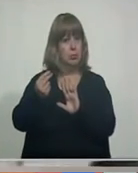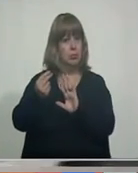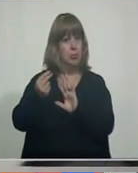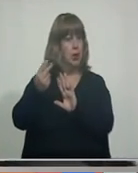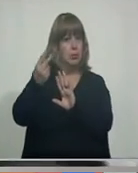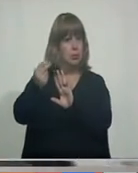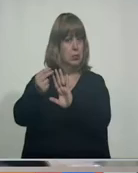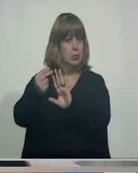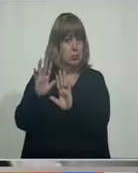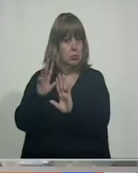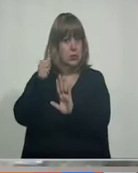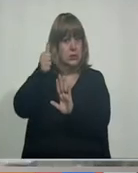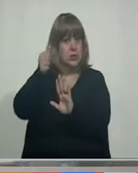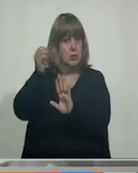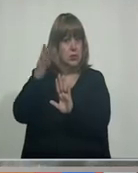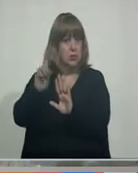por lo menos este porcentaje.